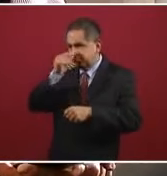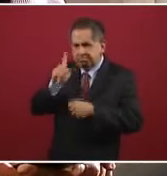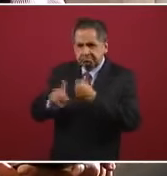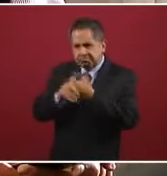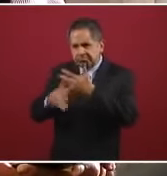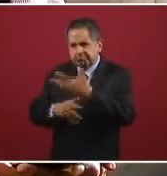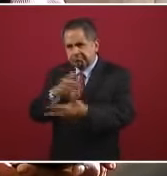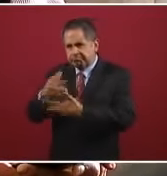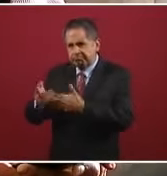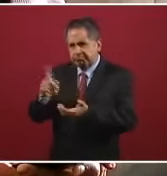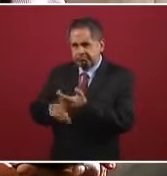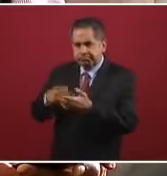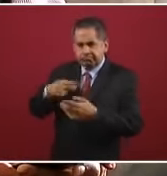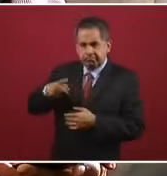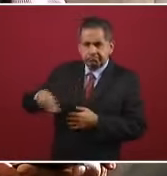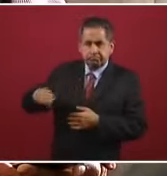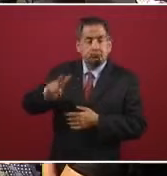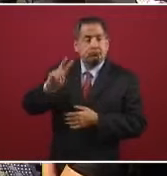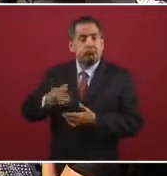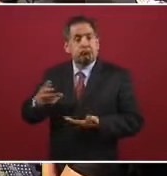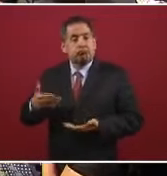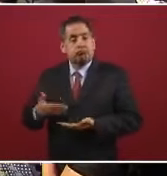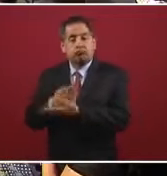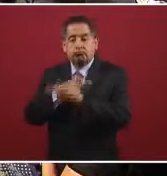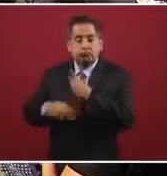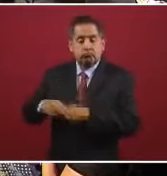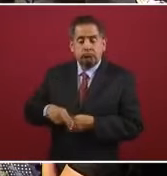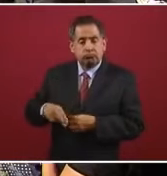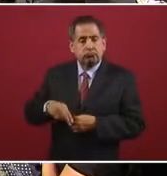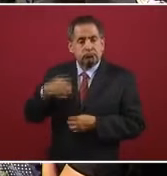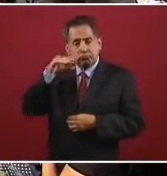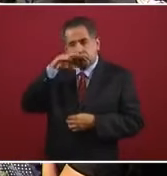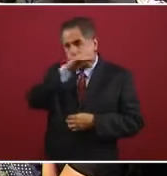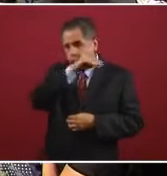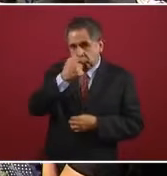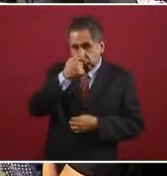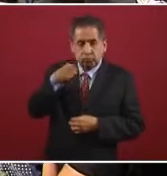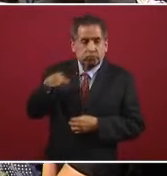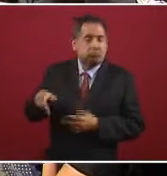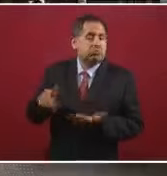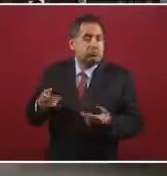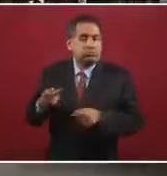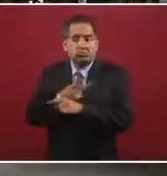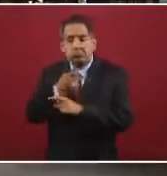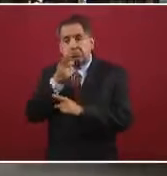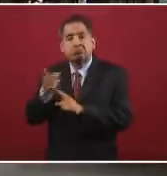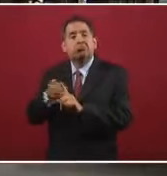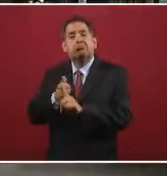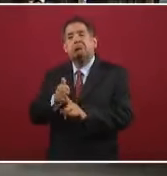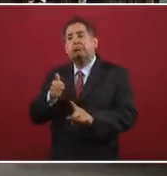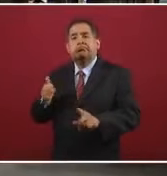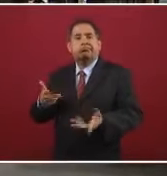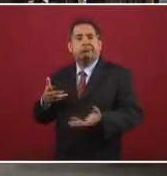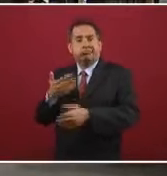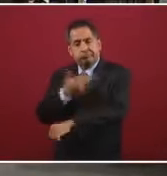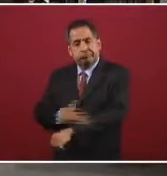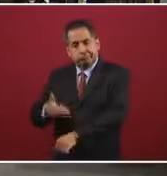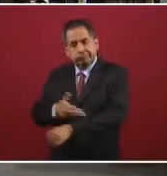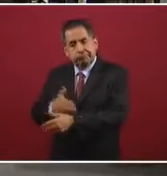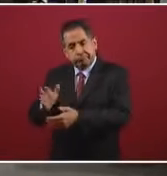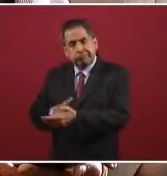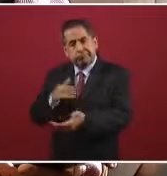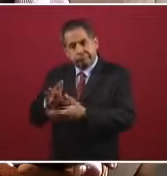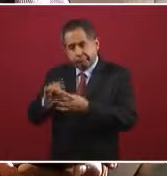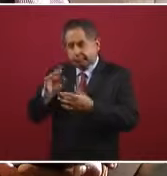personas migrantes de origen africano que denuncian que bueno, pues está muy atrasado el trámite que pudieran seguir